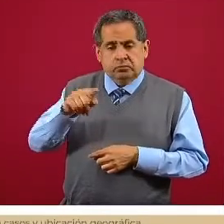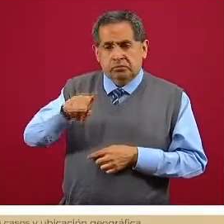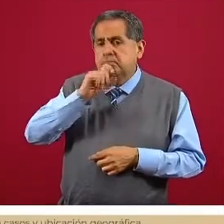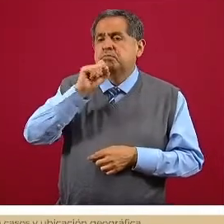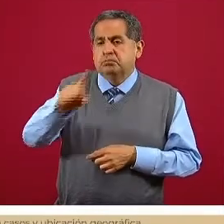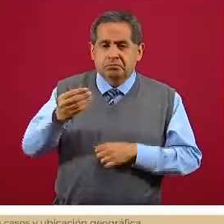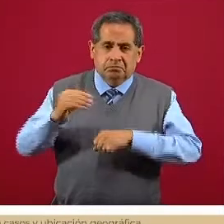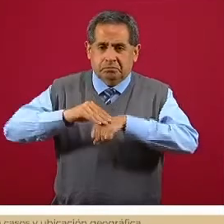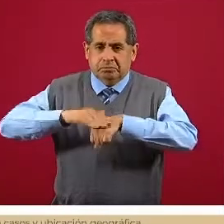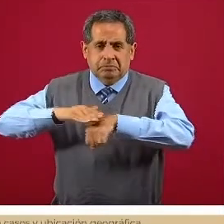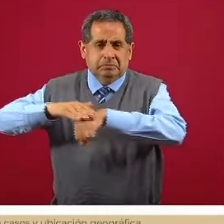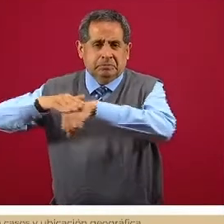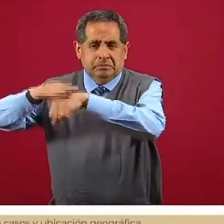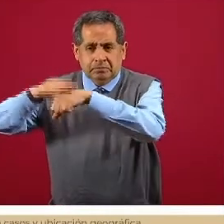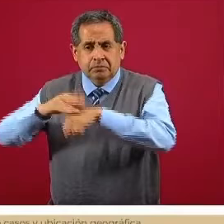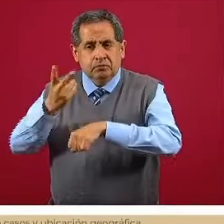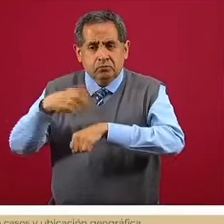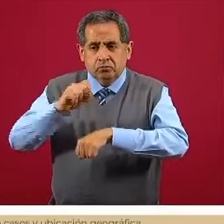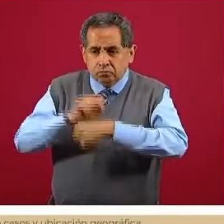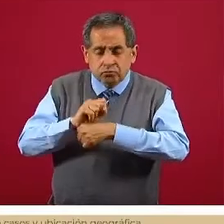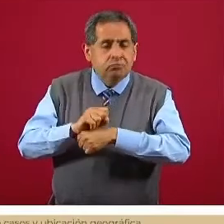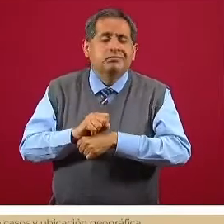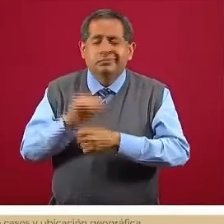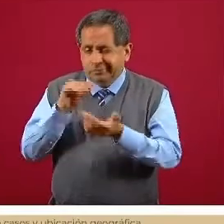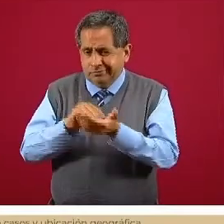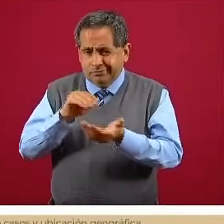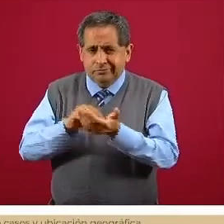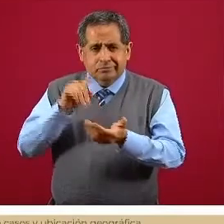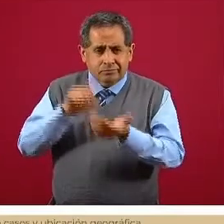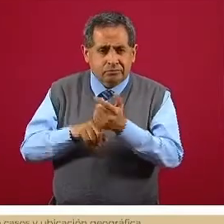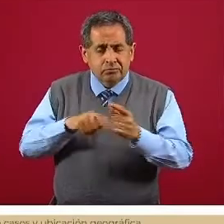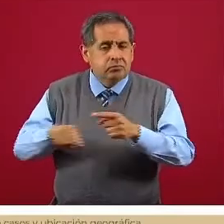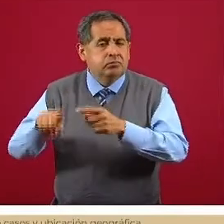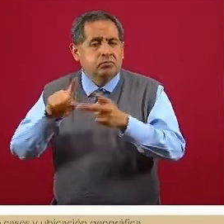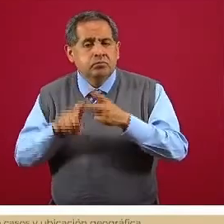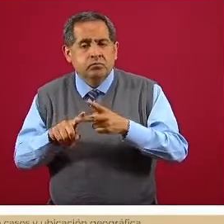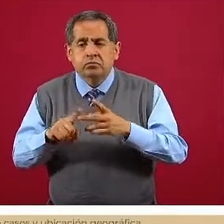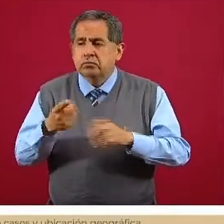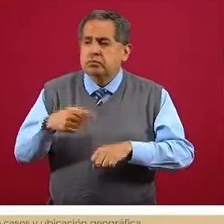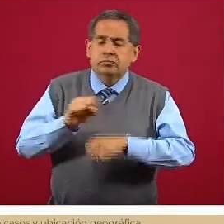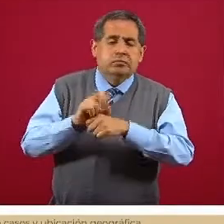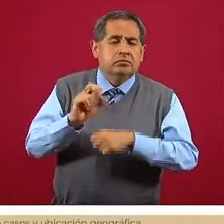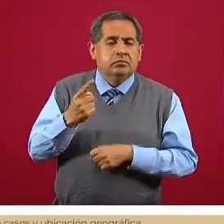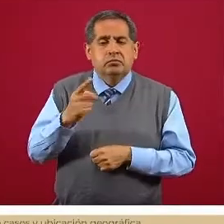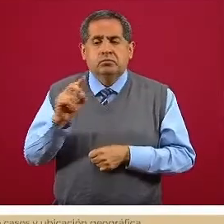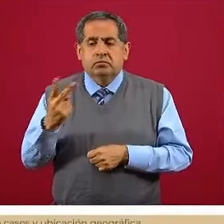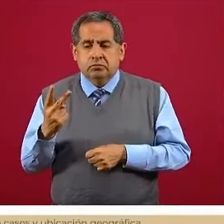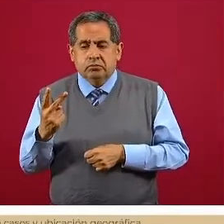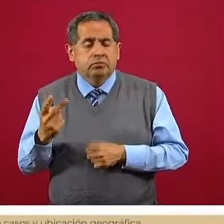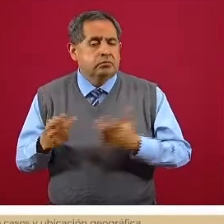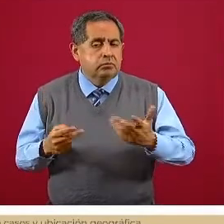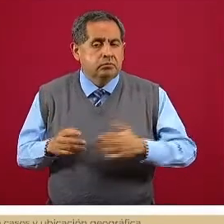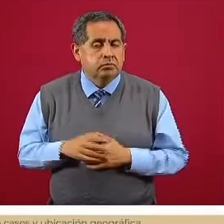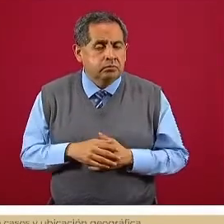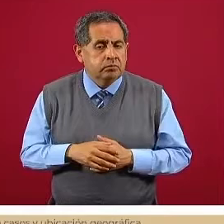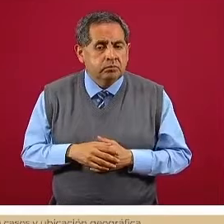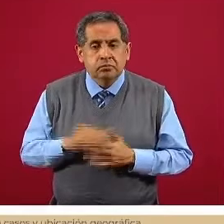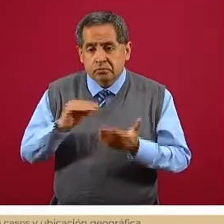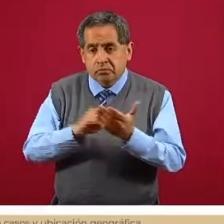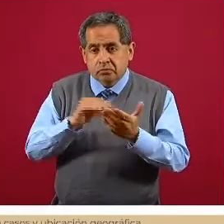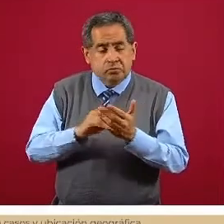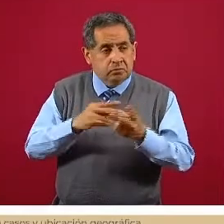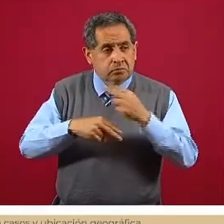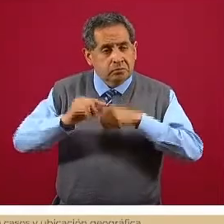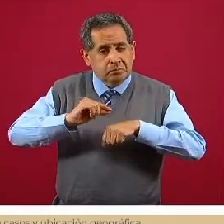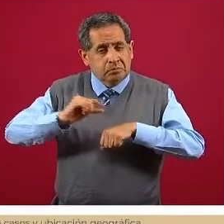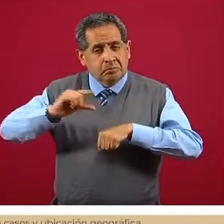un incremento en las últimas 2 semanas, aunque tiene un descenso ya entre la semana 31 y 32. Tendencia